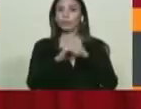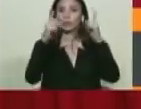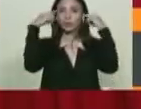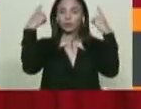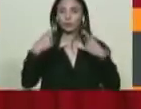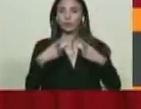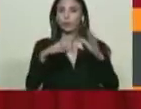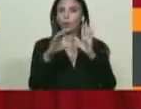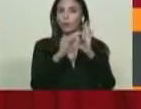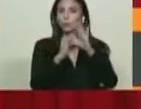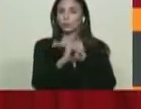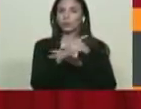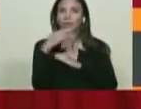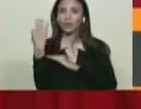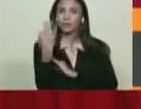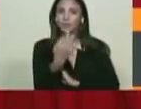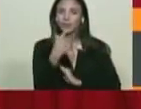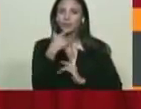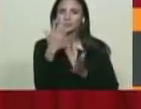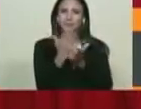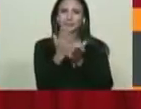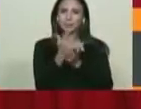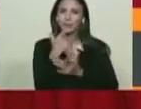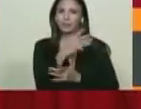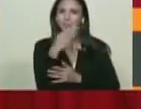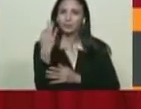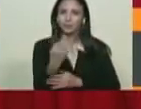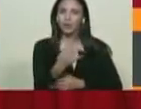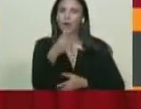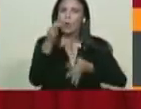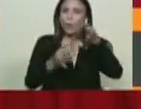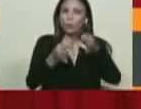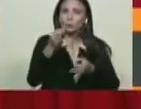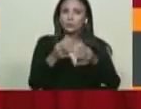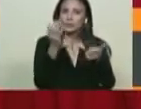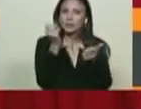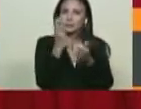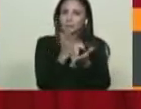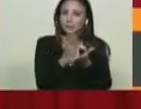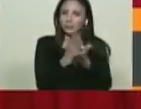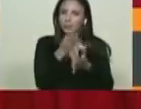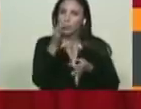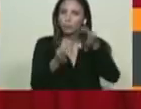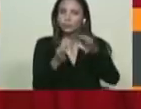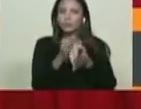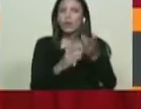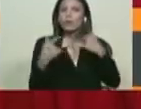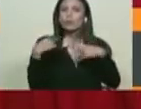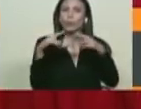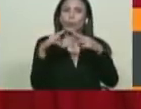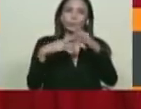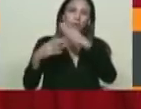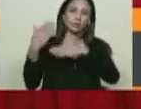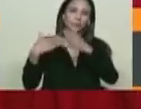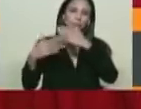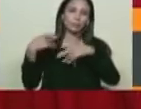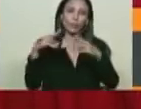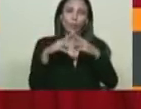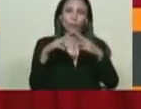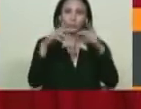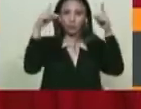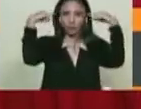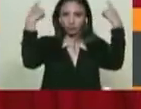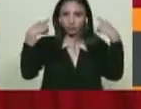verdad, la constituyente de la justicia. Yo conocí a Iris, yo